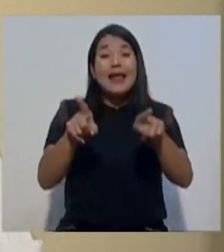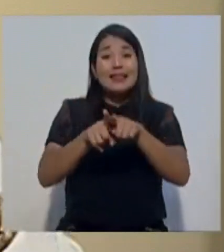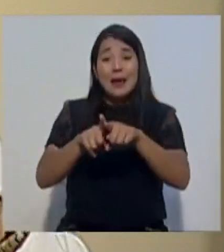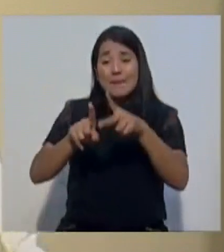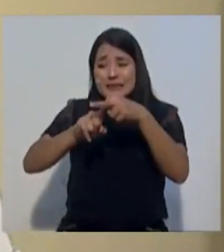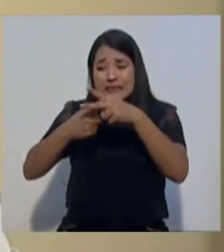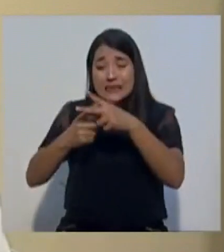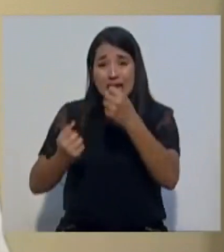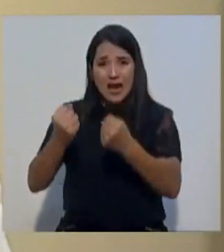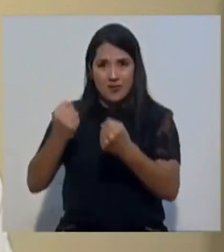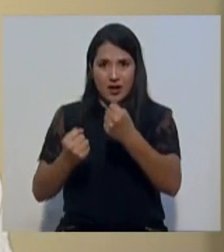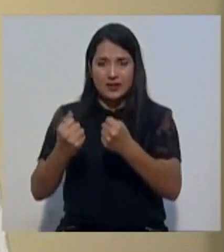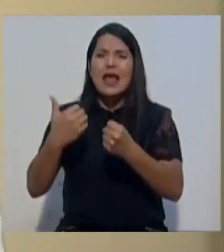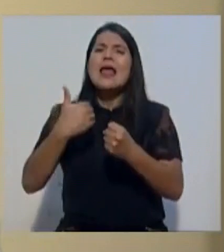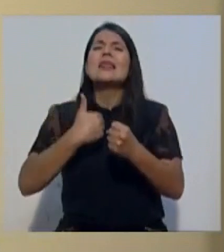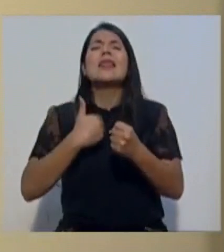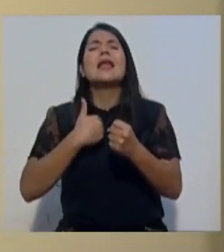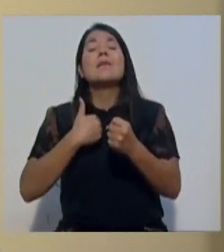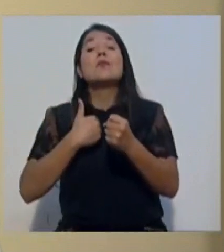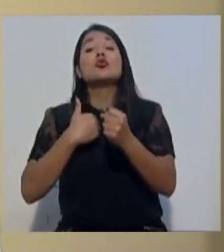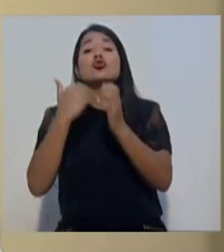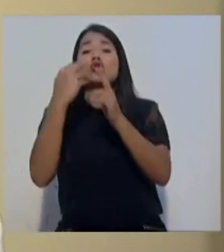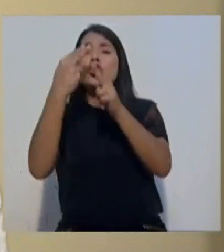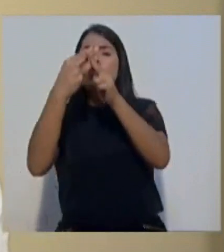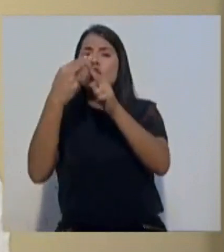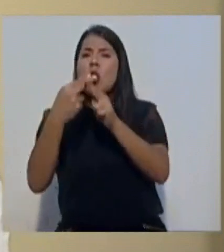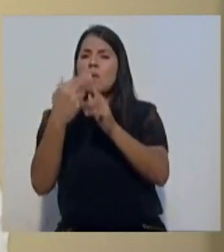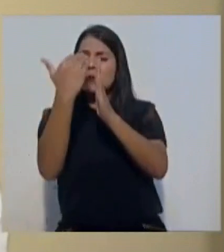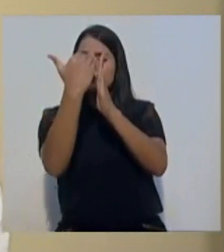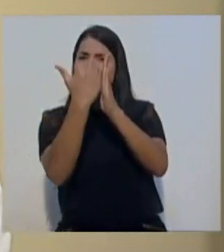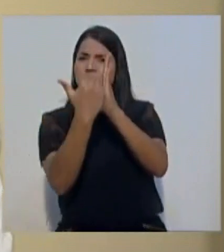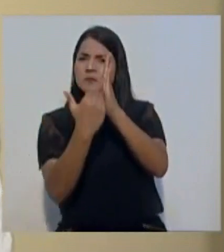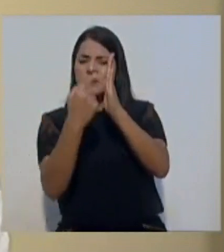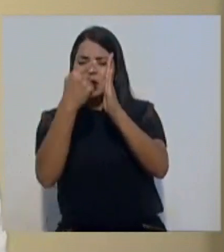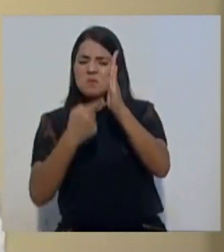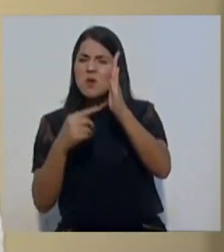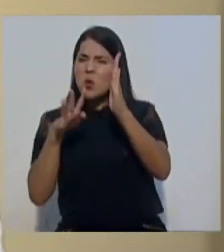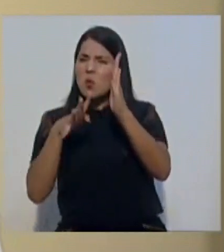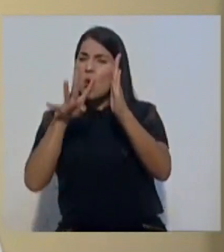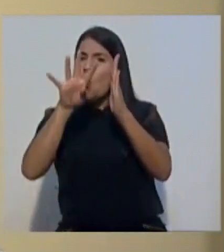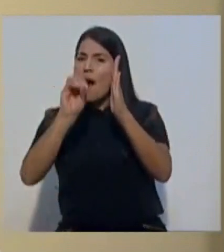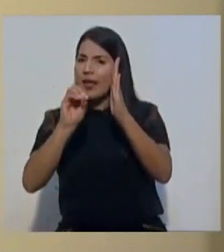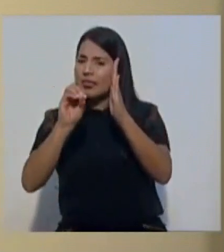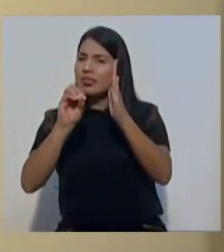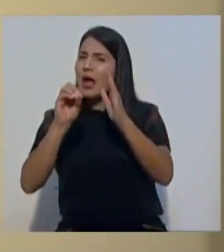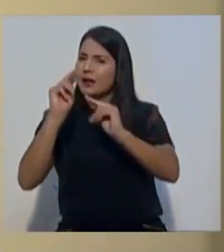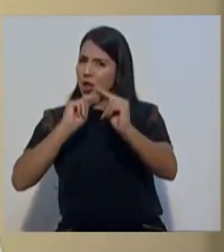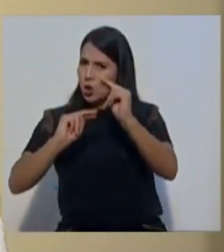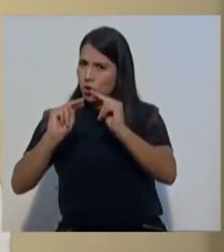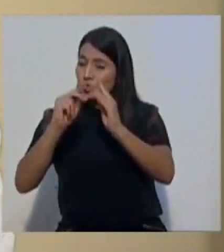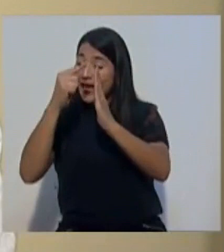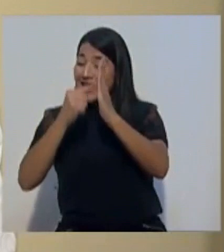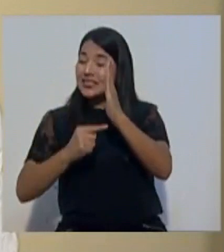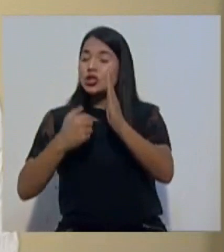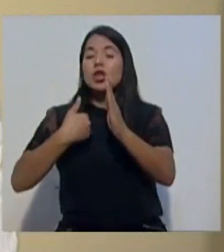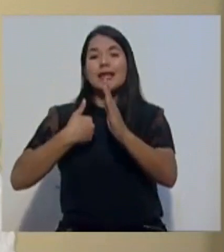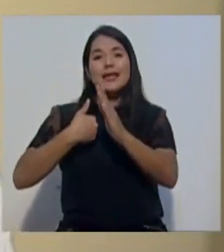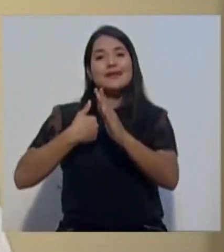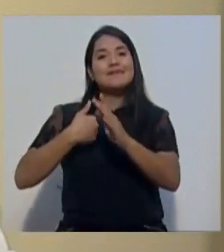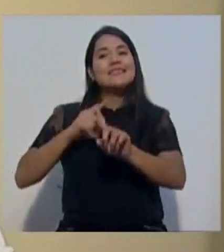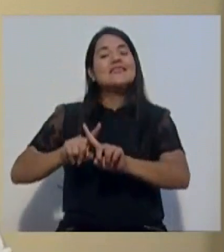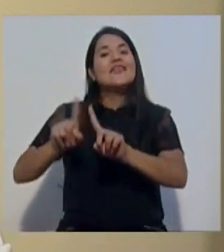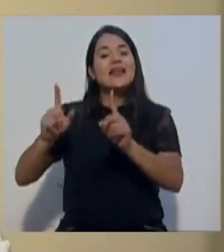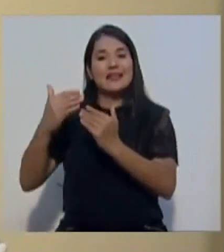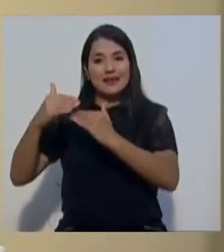vehículos. Tenemos una lista de excepciones que supera las 40 actividades, pero van a seguir operando ferias del